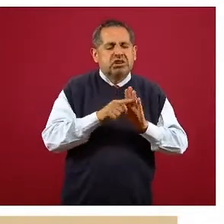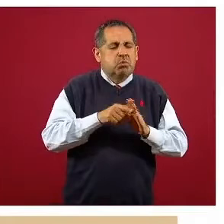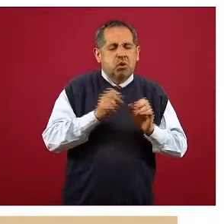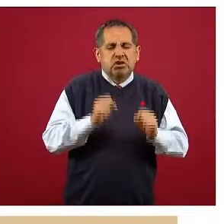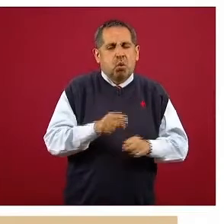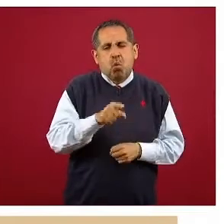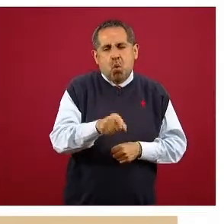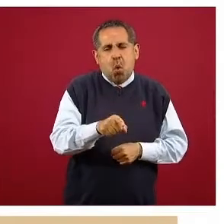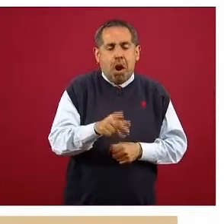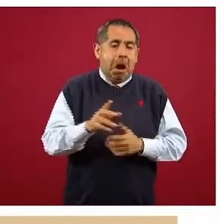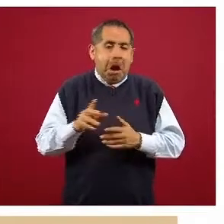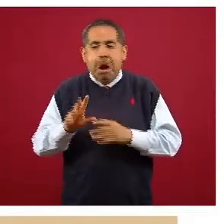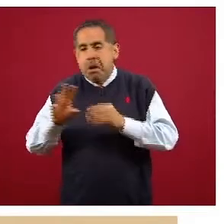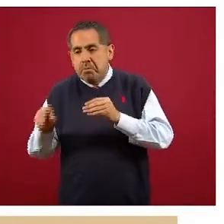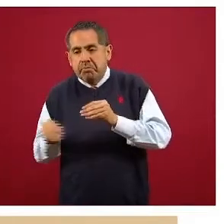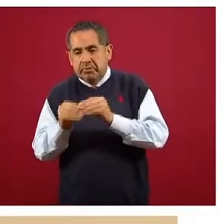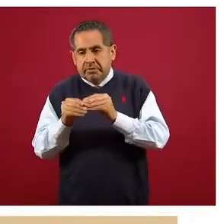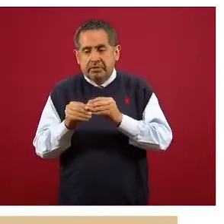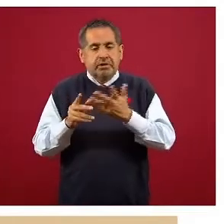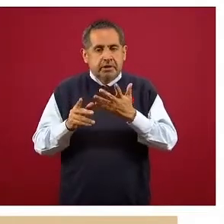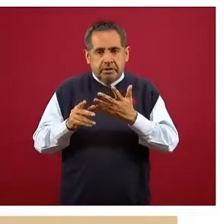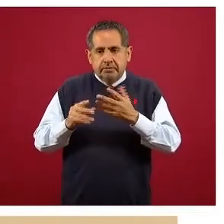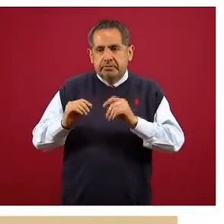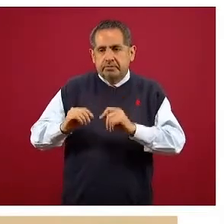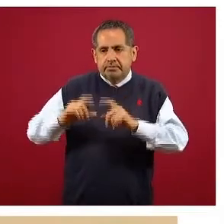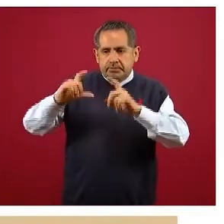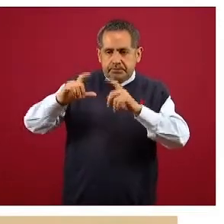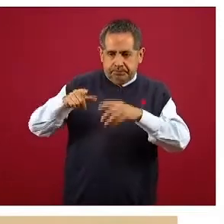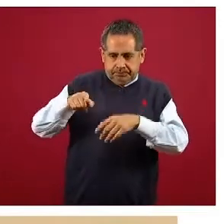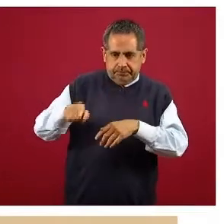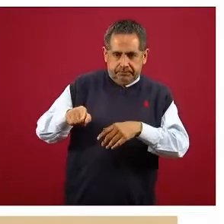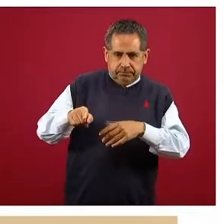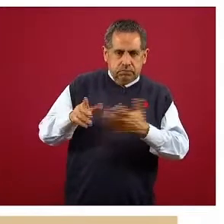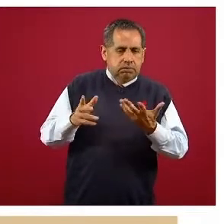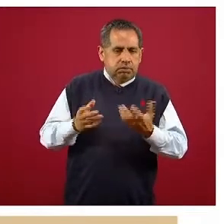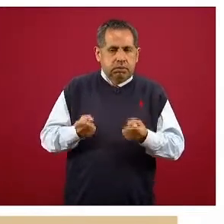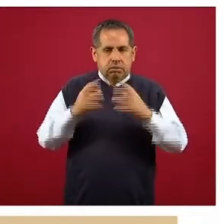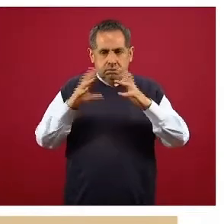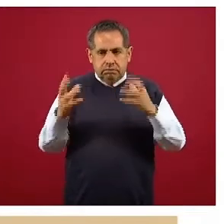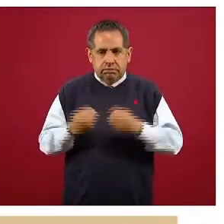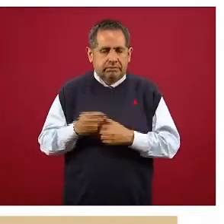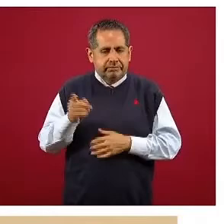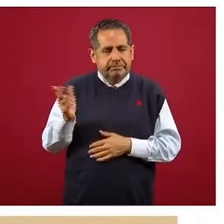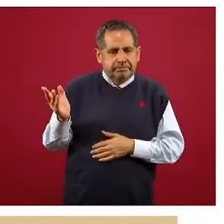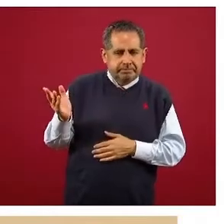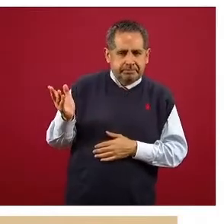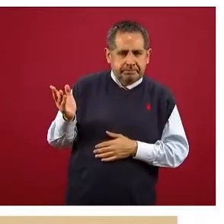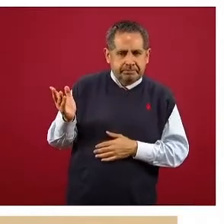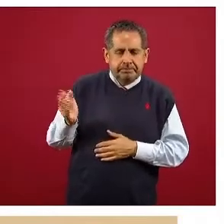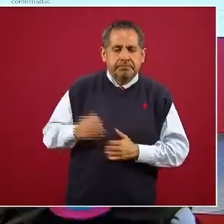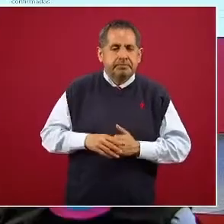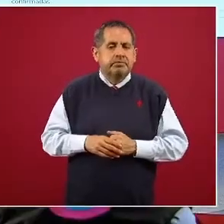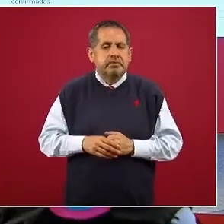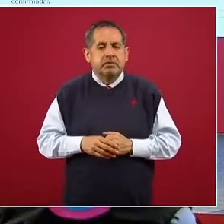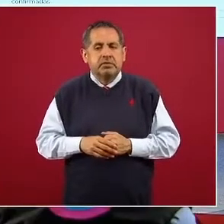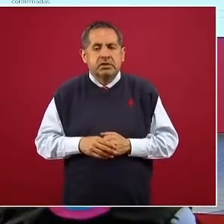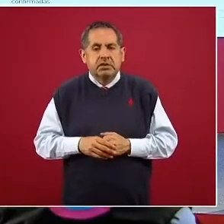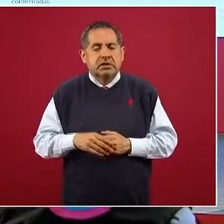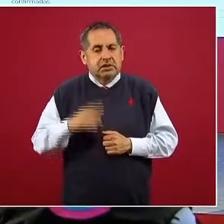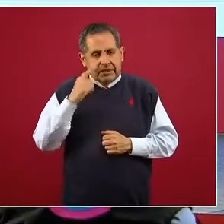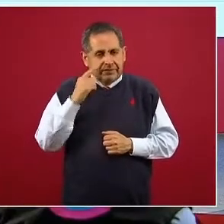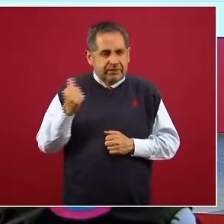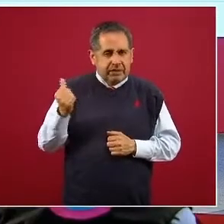semanas epidemiológicas y entonces podemos obtener de esa manera la gráfica de la siguiente diapositiva, que es la